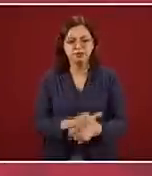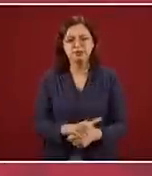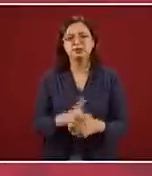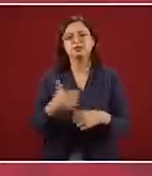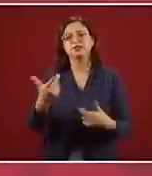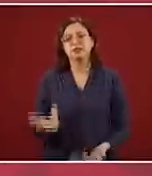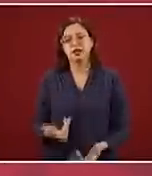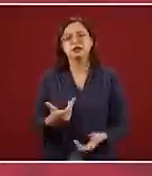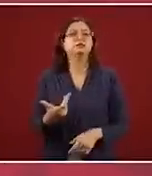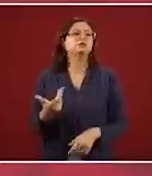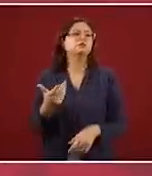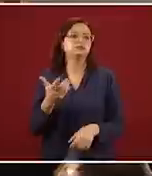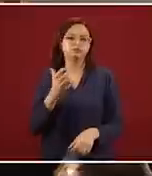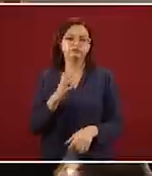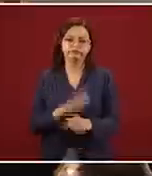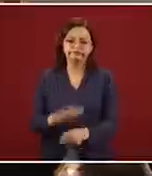medicinas,